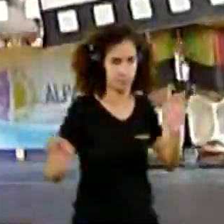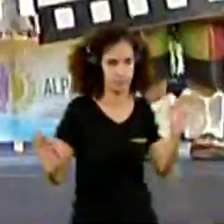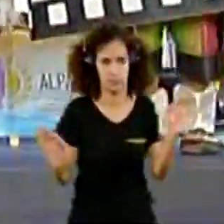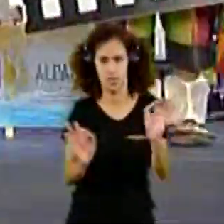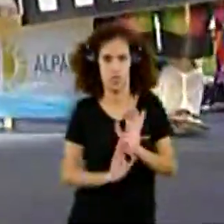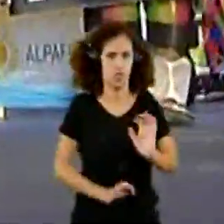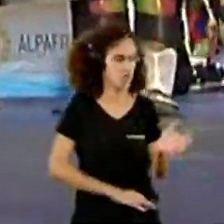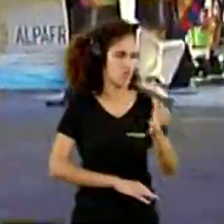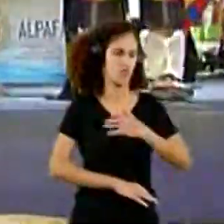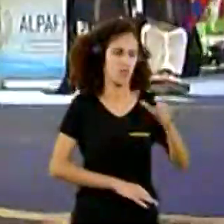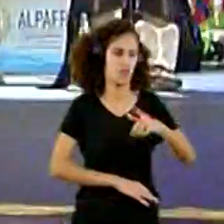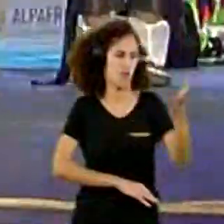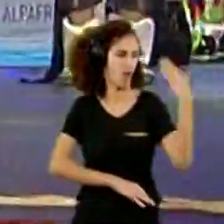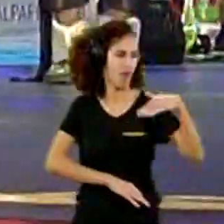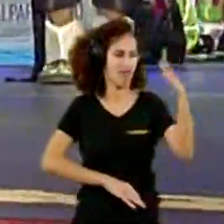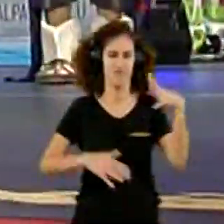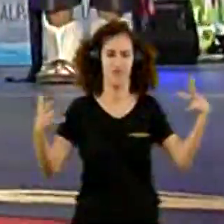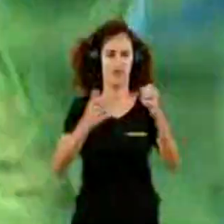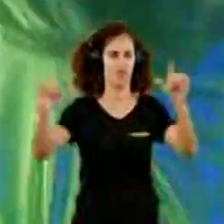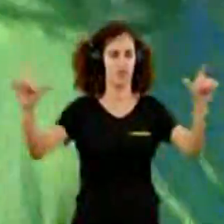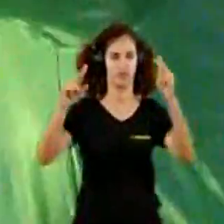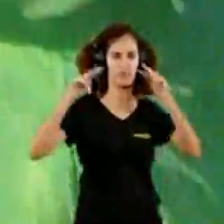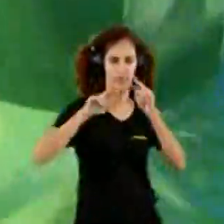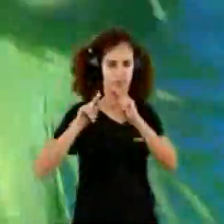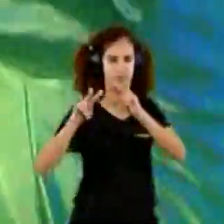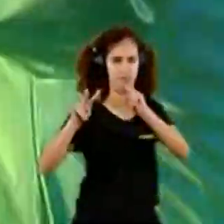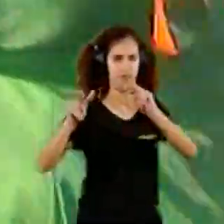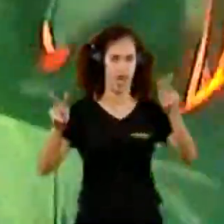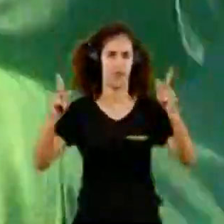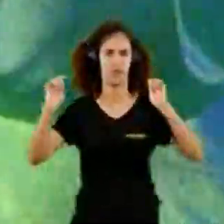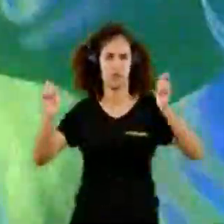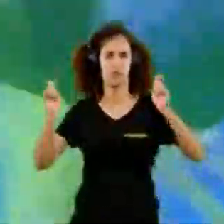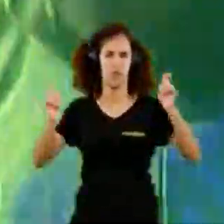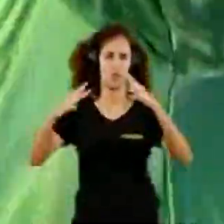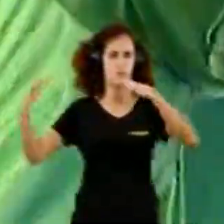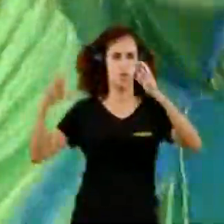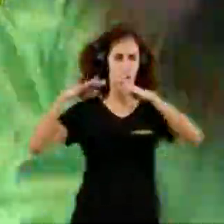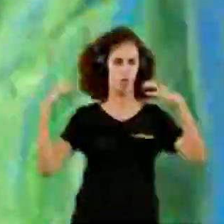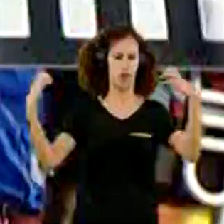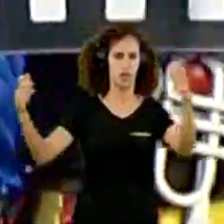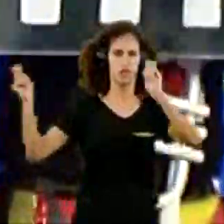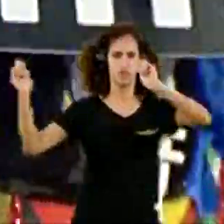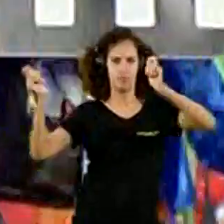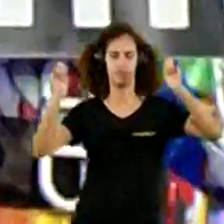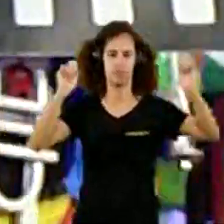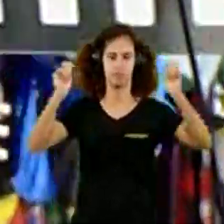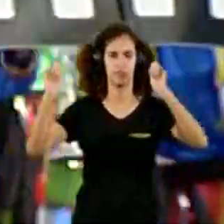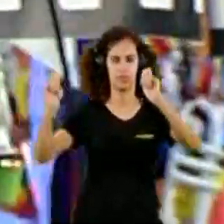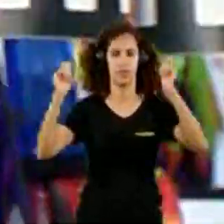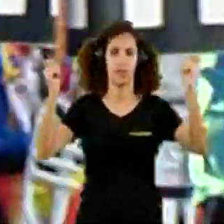No puedes negar lo que vimos todos, la pancarta en el Heliodoro. No te